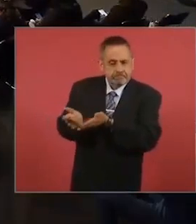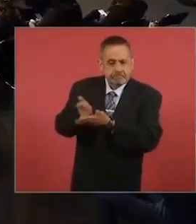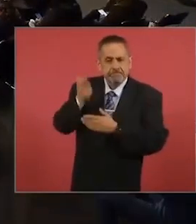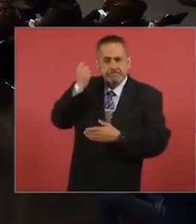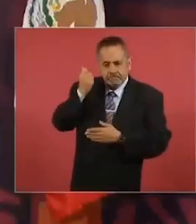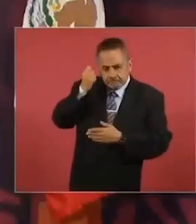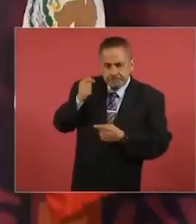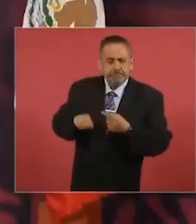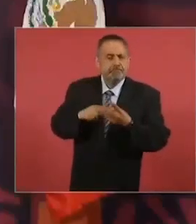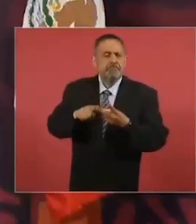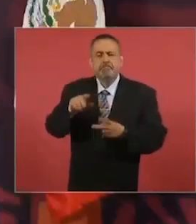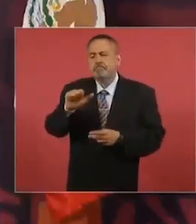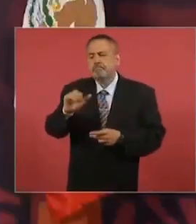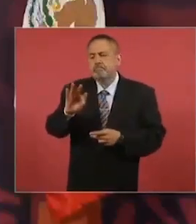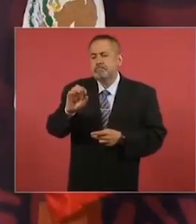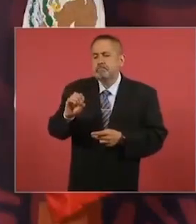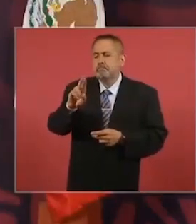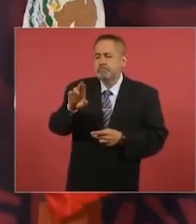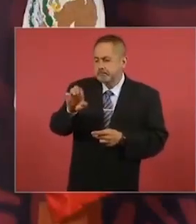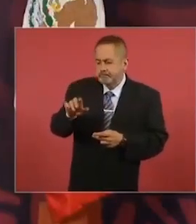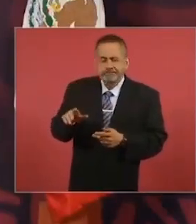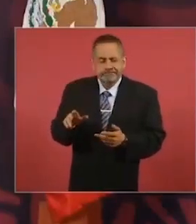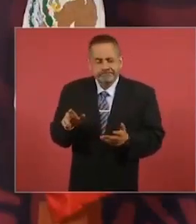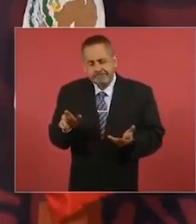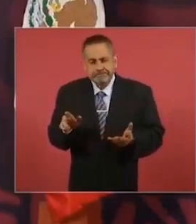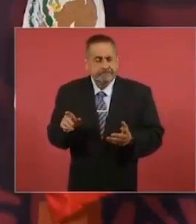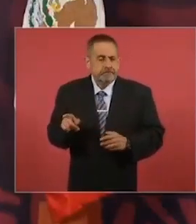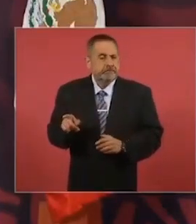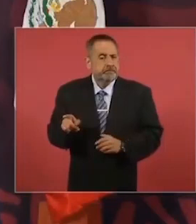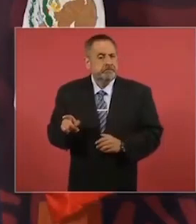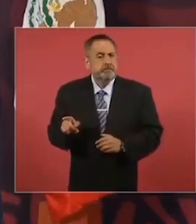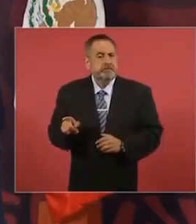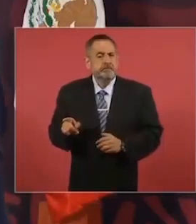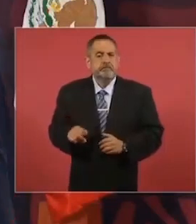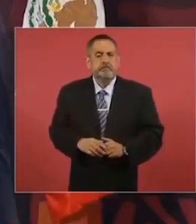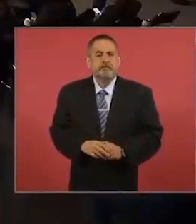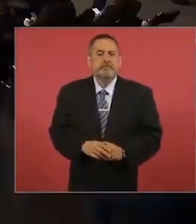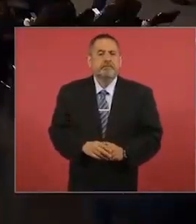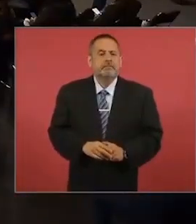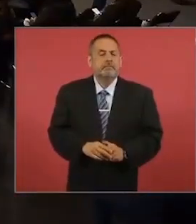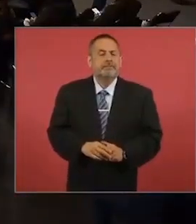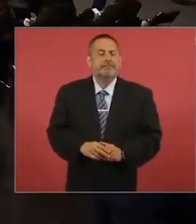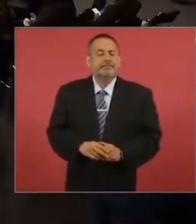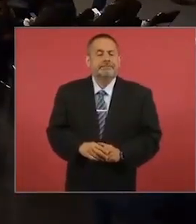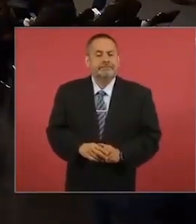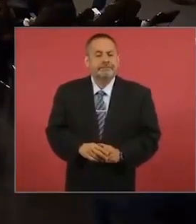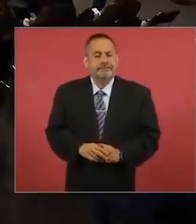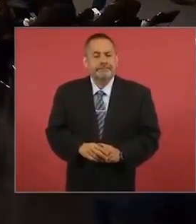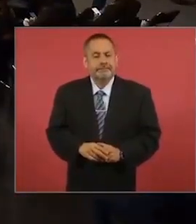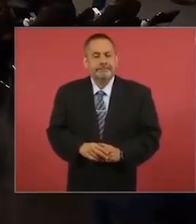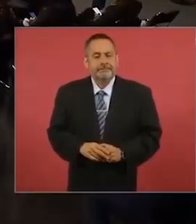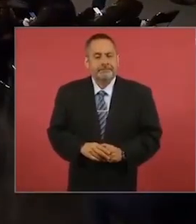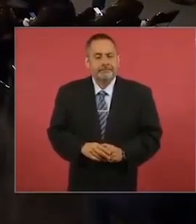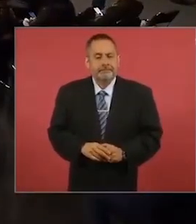por ello, enfatizó el mandatario mexicano Andrés Manuel López Obrador, que el gobierno federal podría quizás, tal vez, asumir parte de este costo